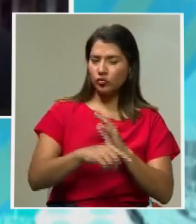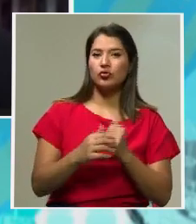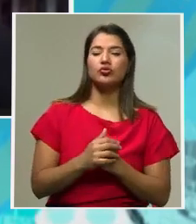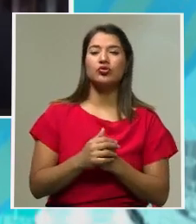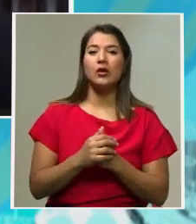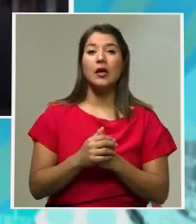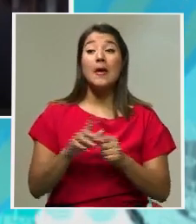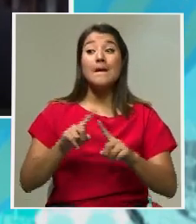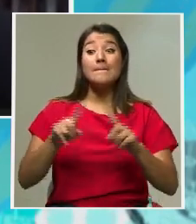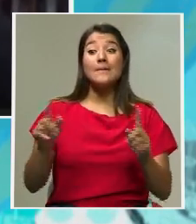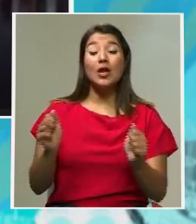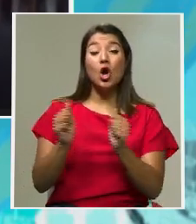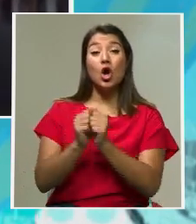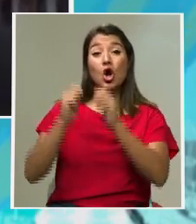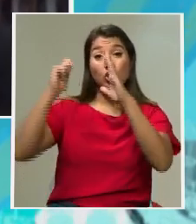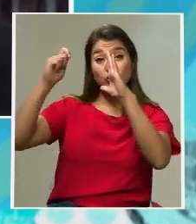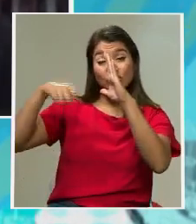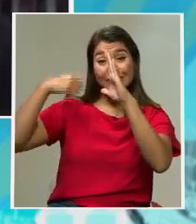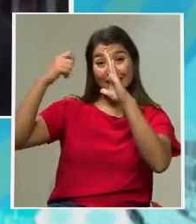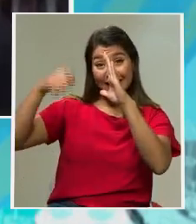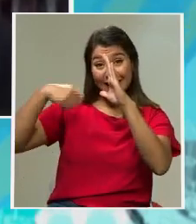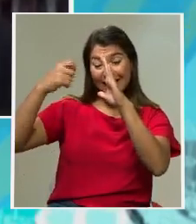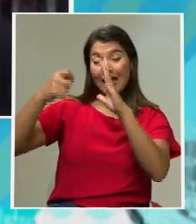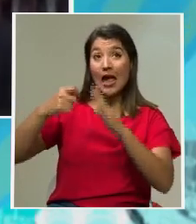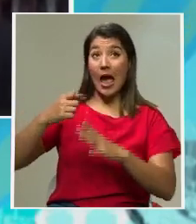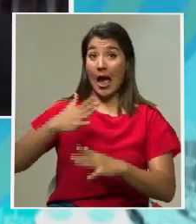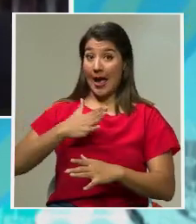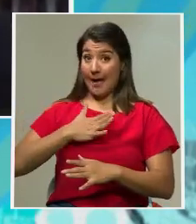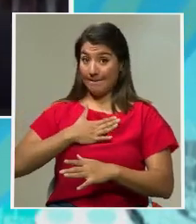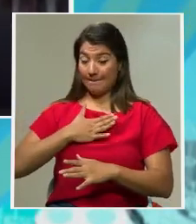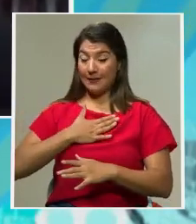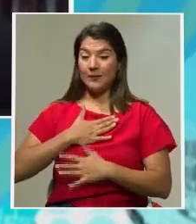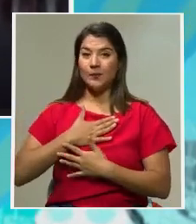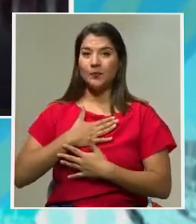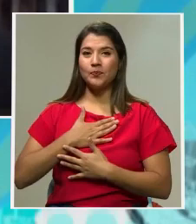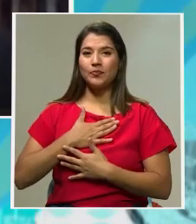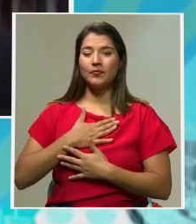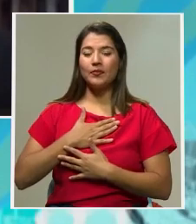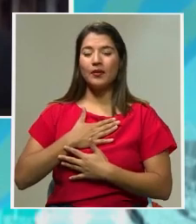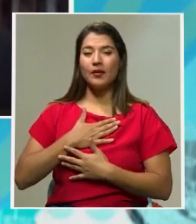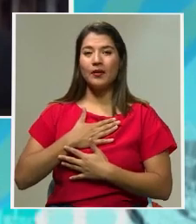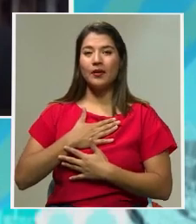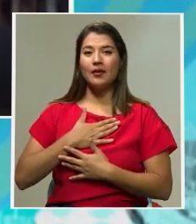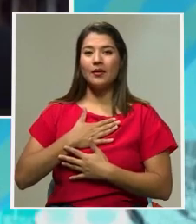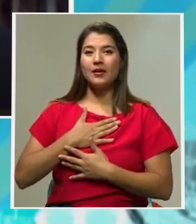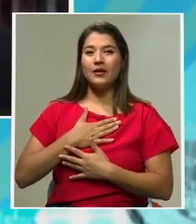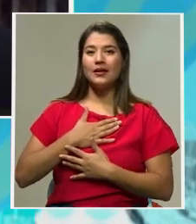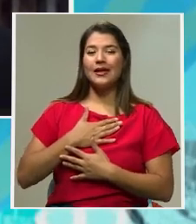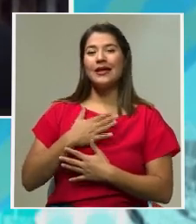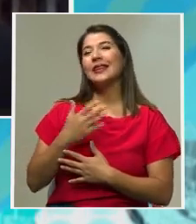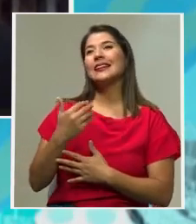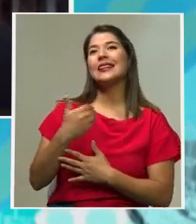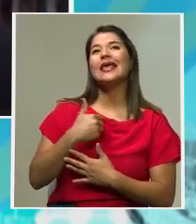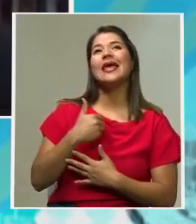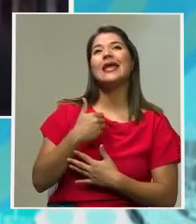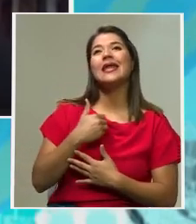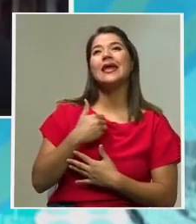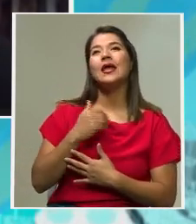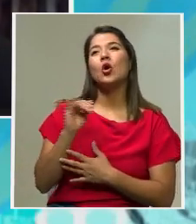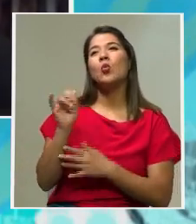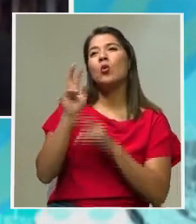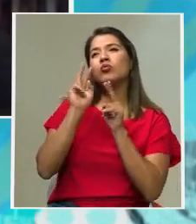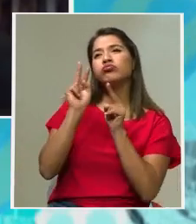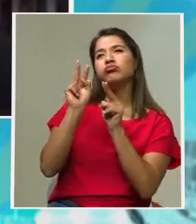Con el cine, por lo menos lo que me pasa a mí es que hay una mirada más